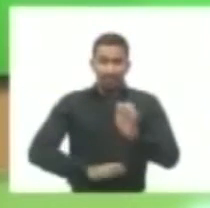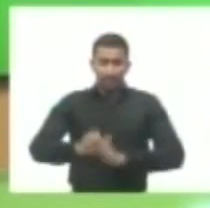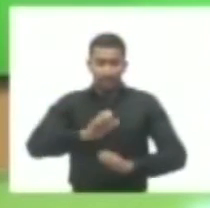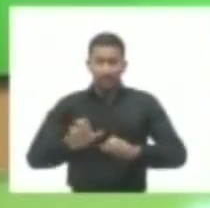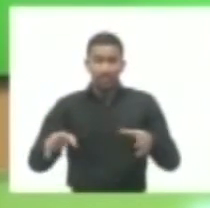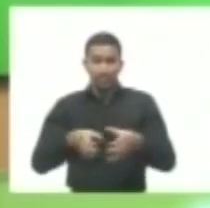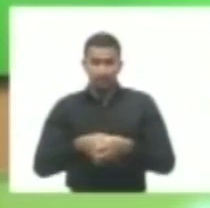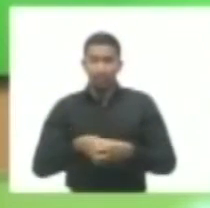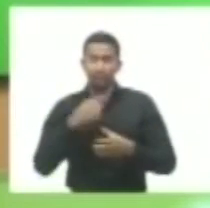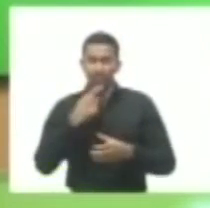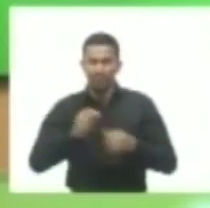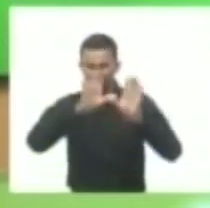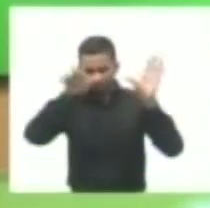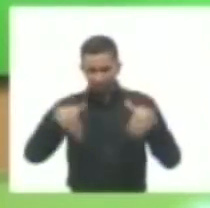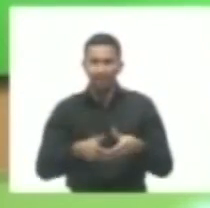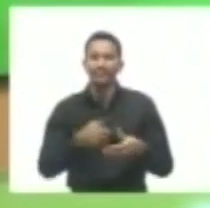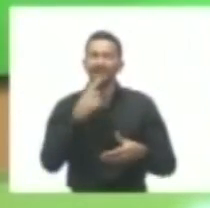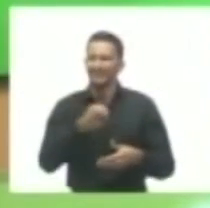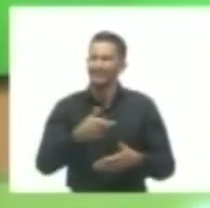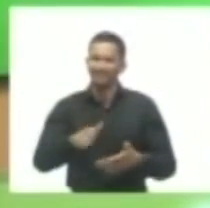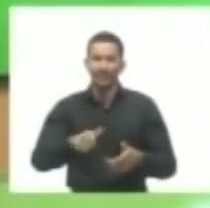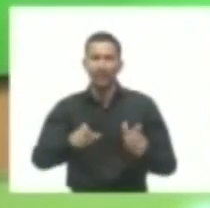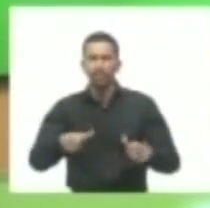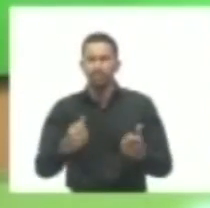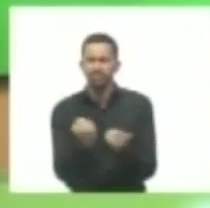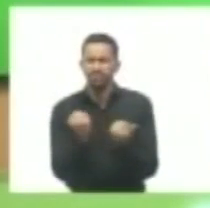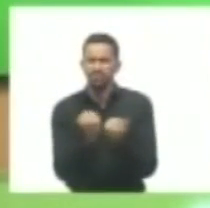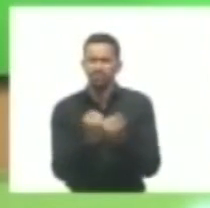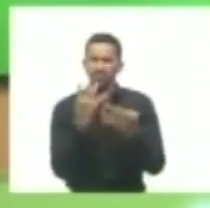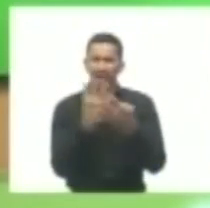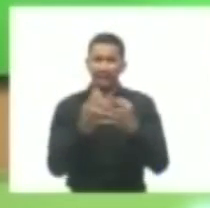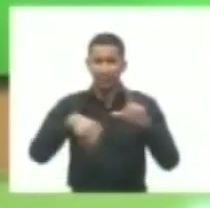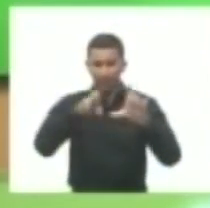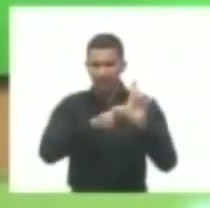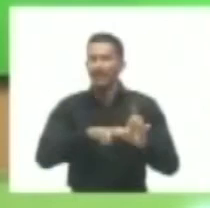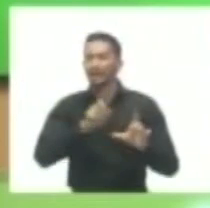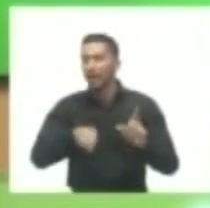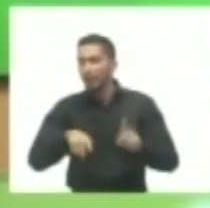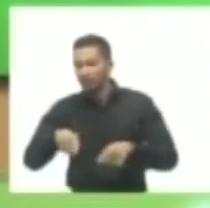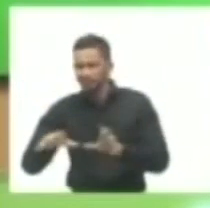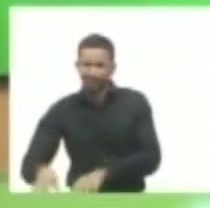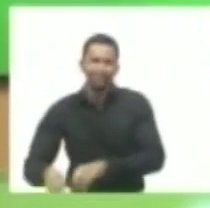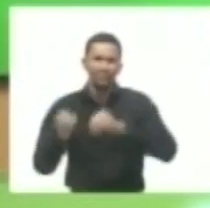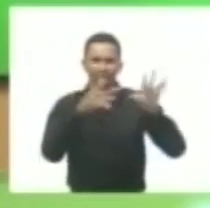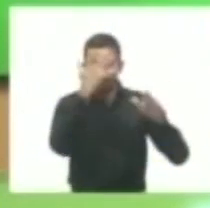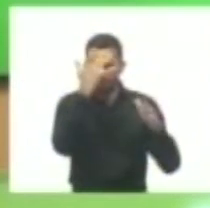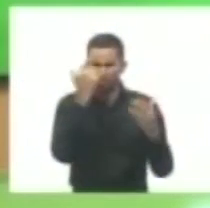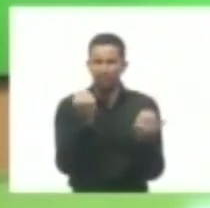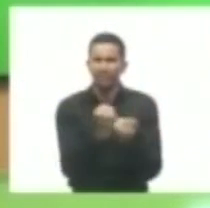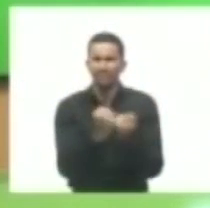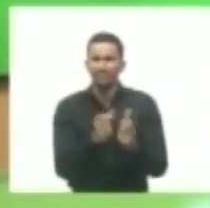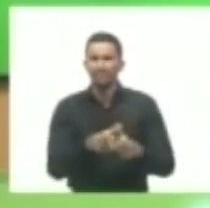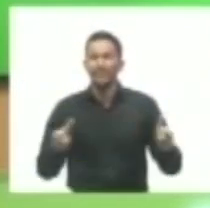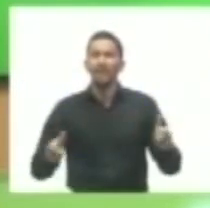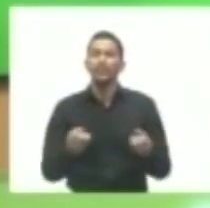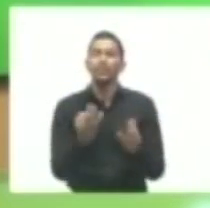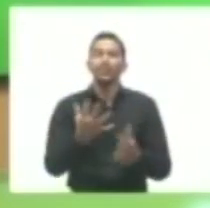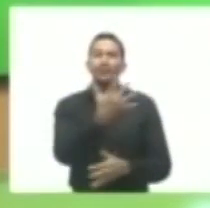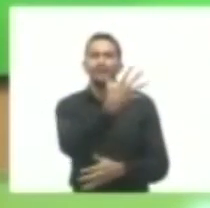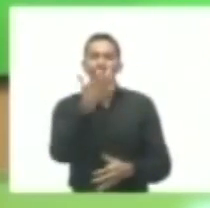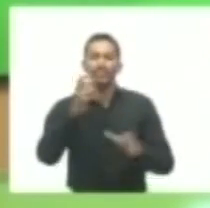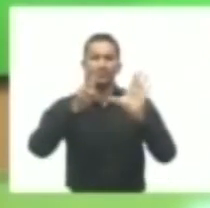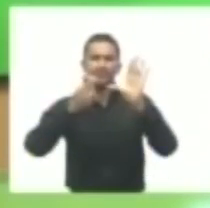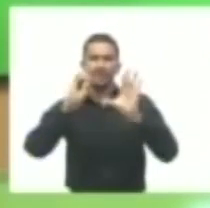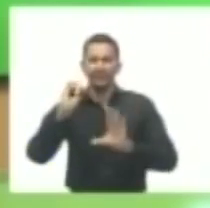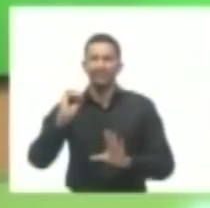la cárcel de Riohacha. El defensor nacional, Carlos Negret, visitó el penal y pudo constatar que actualmente hay más de 570 reclusos en